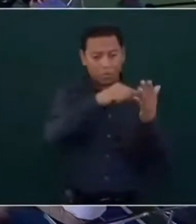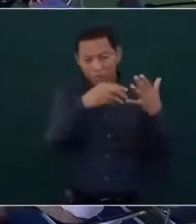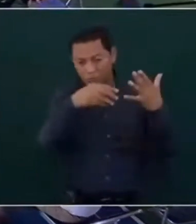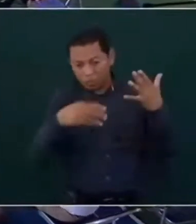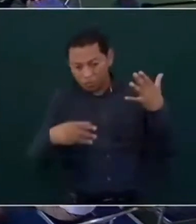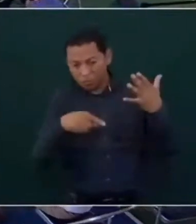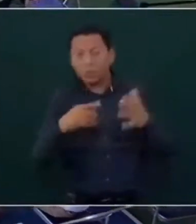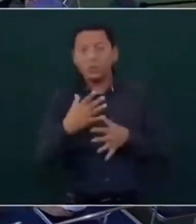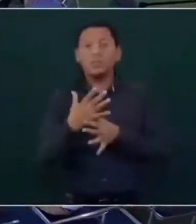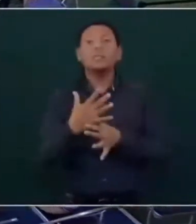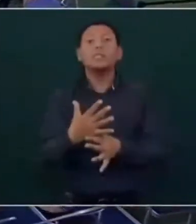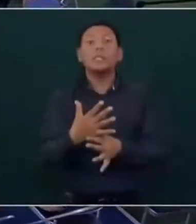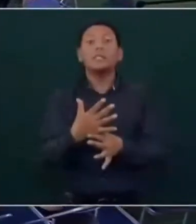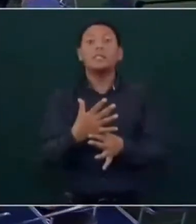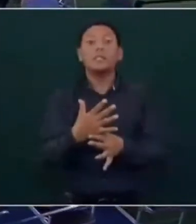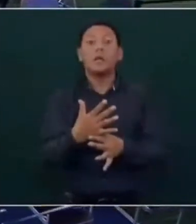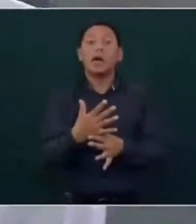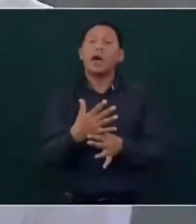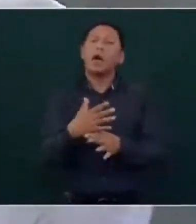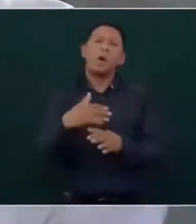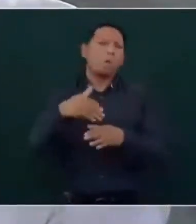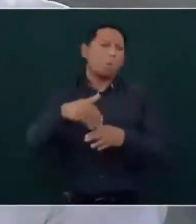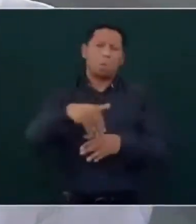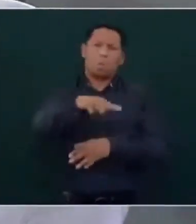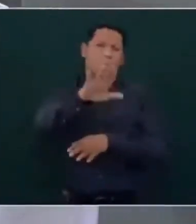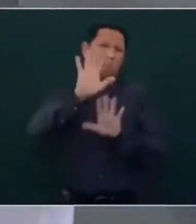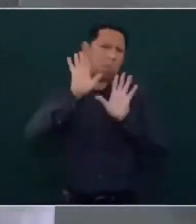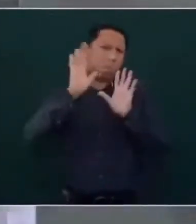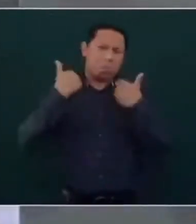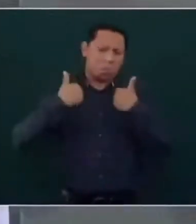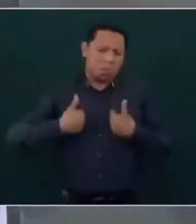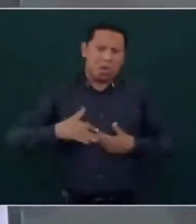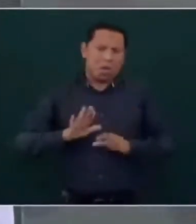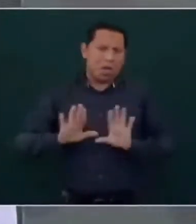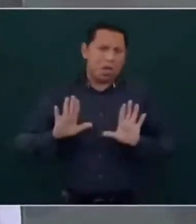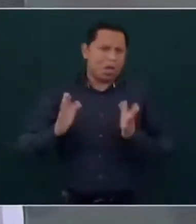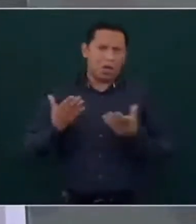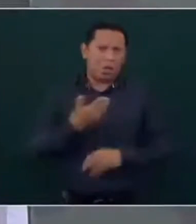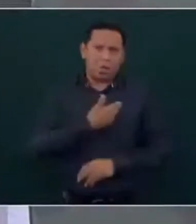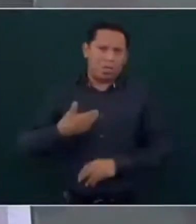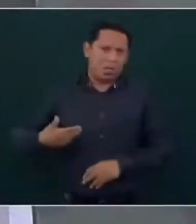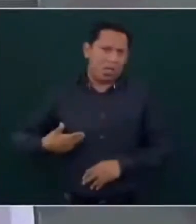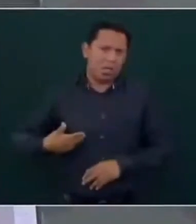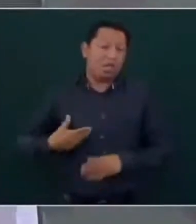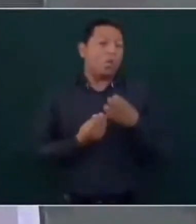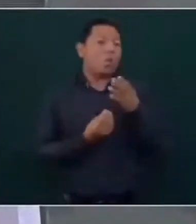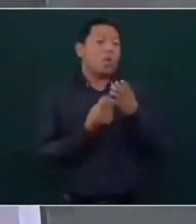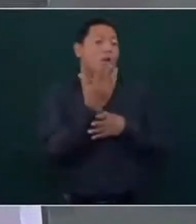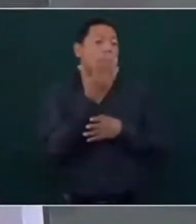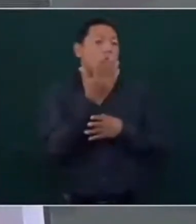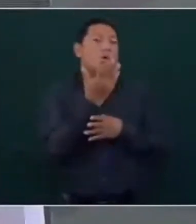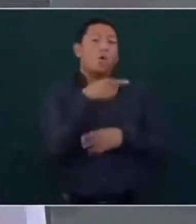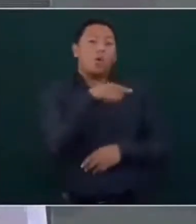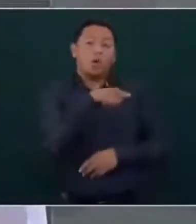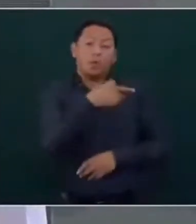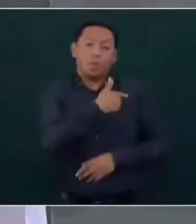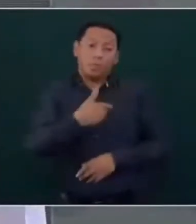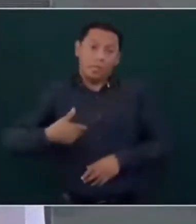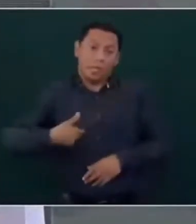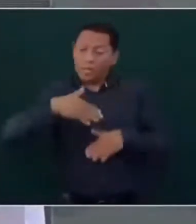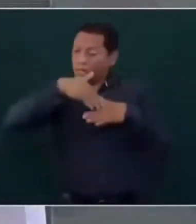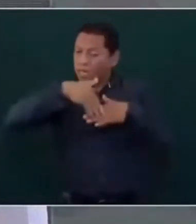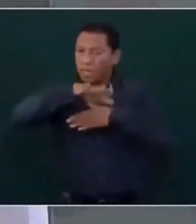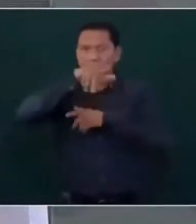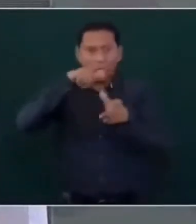esté quien esté en la presidencia, tiene que garantizarse el presupuesto para